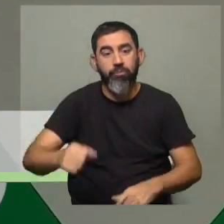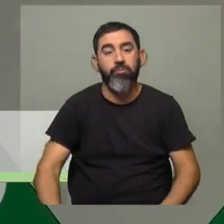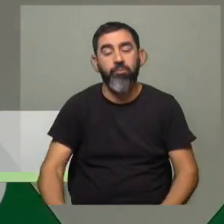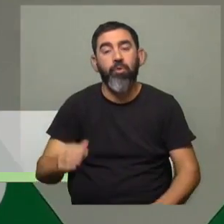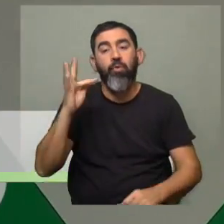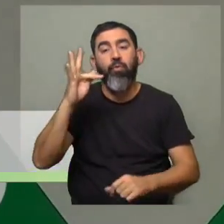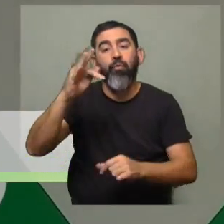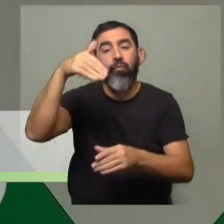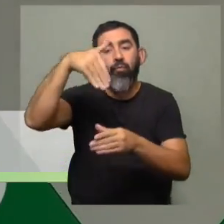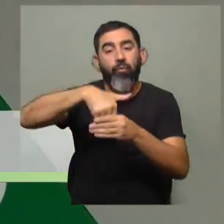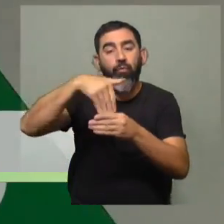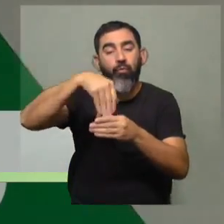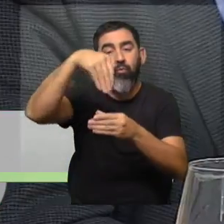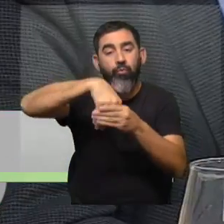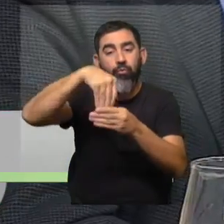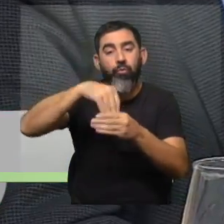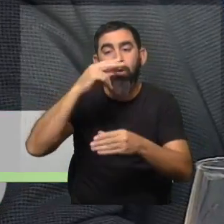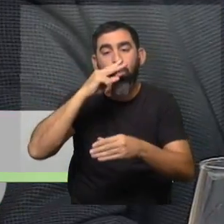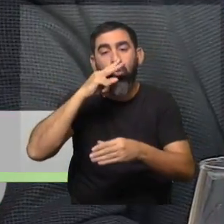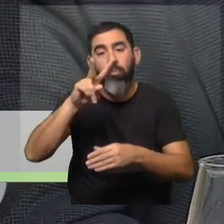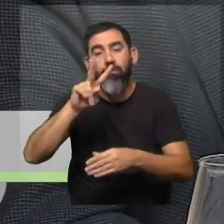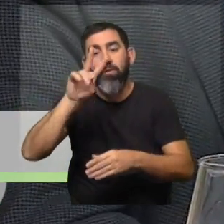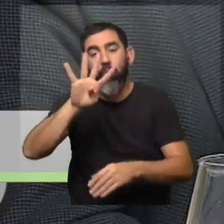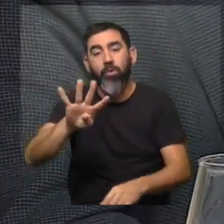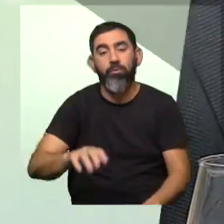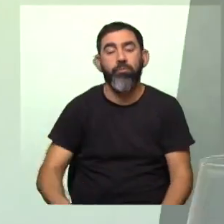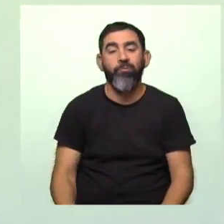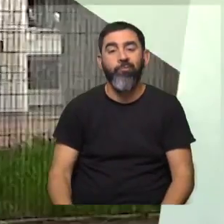de Cara a las elecciones internas de 2024